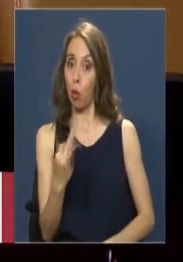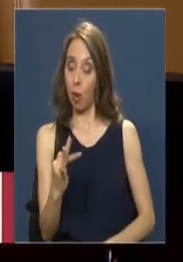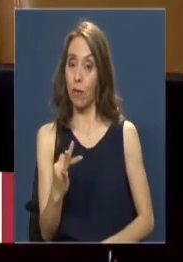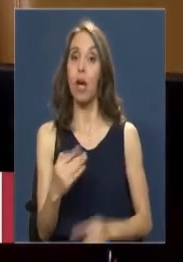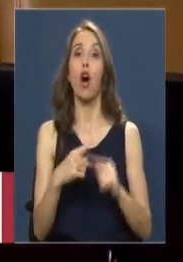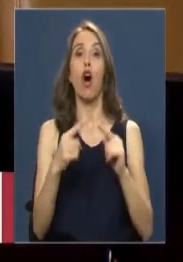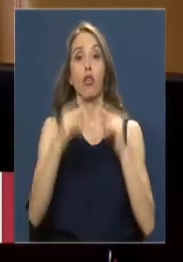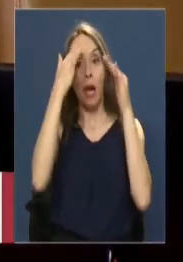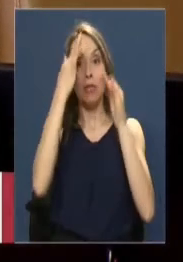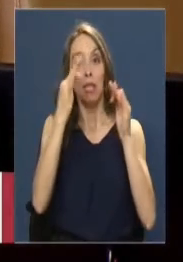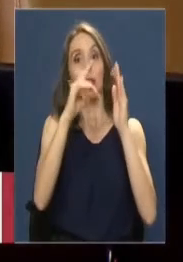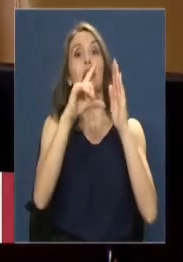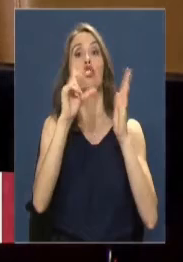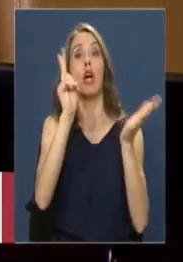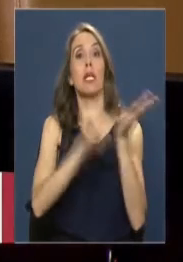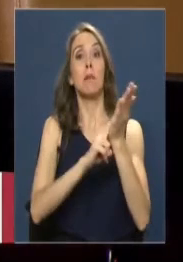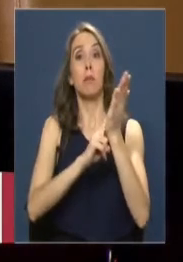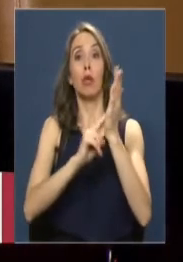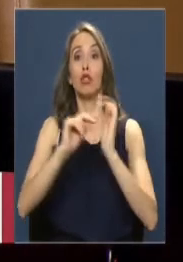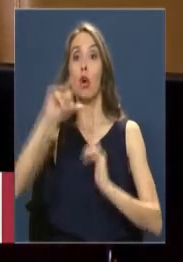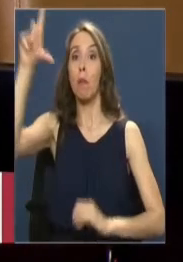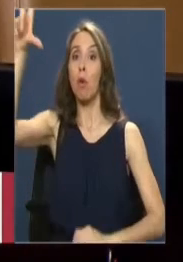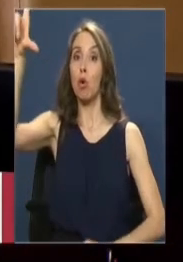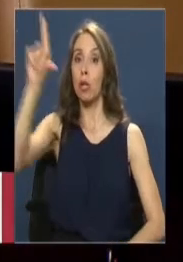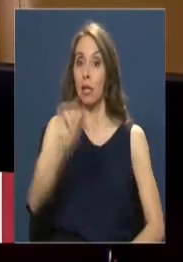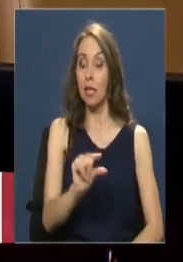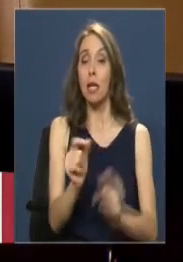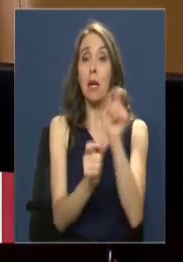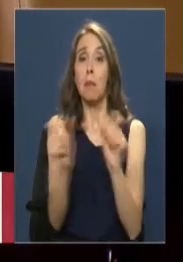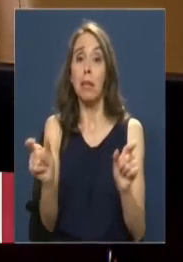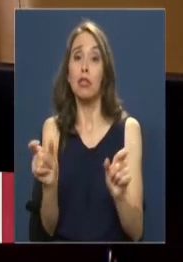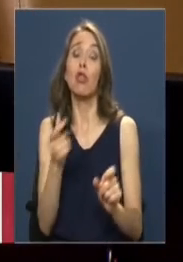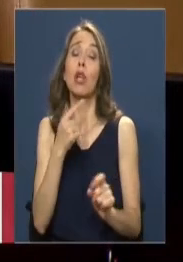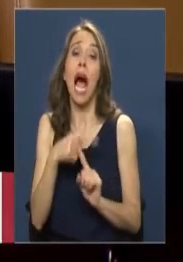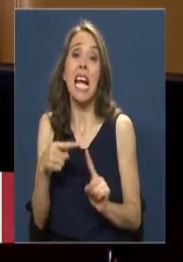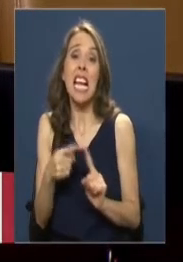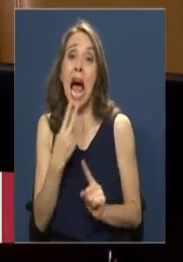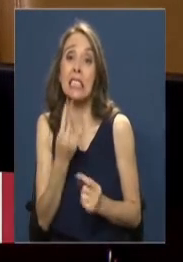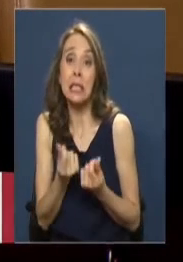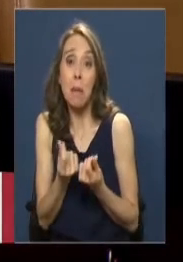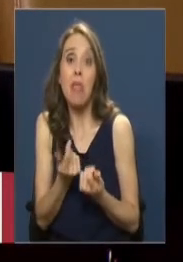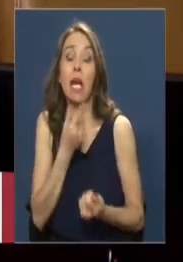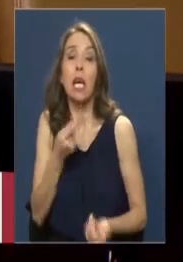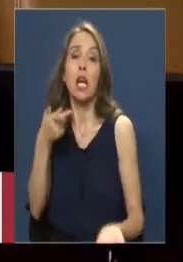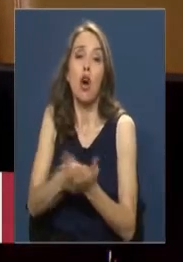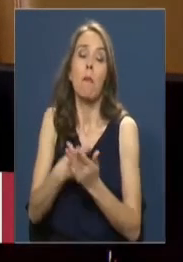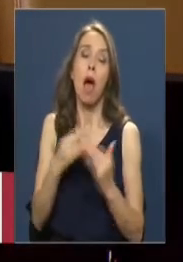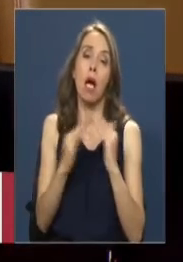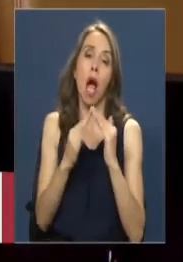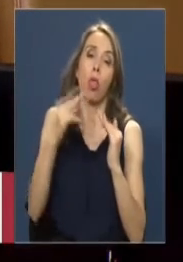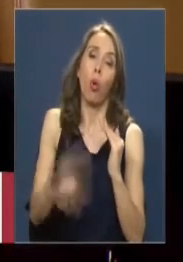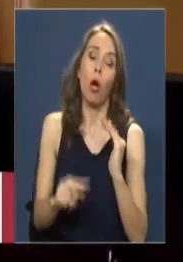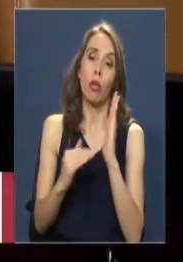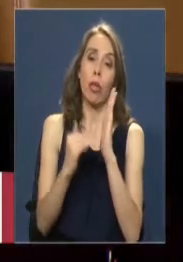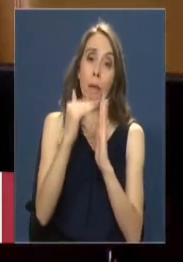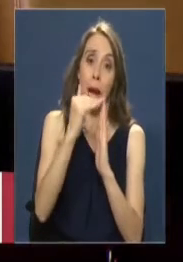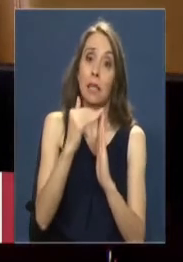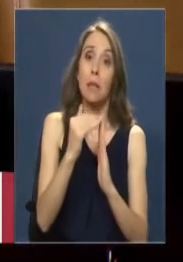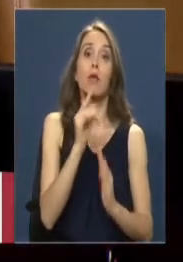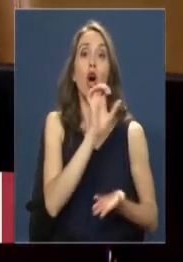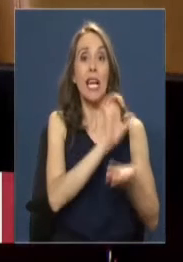regresiva, porque si queremos apoyar a la clase media en su aspiración a la vivienda propia, lo lógico es focalizar en